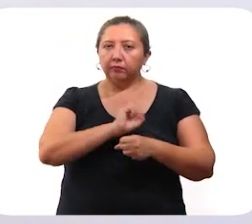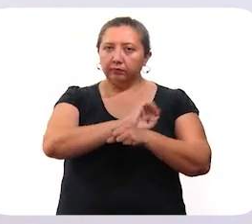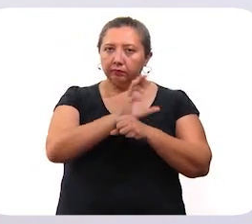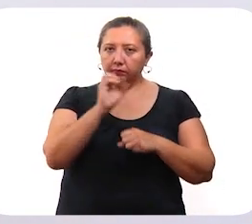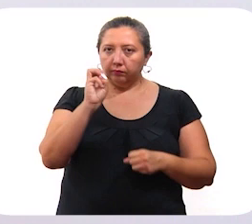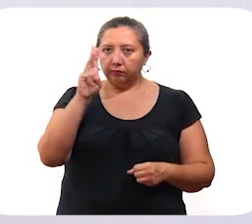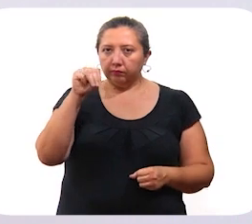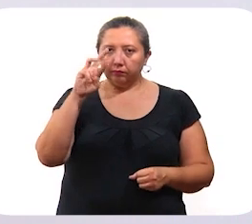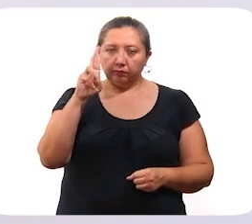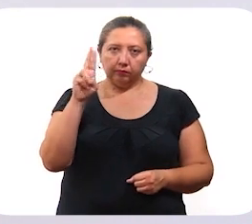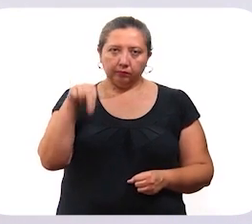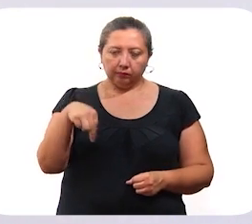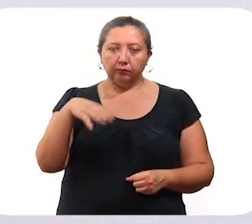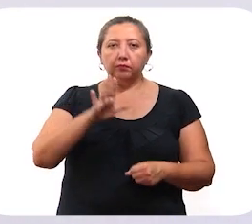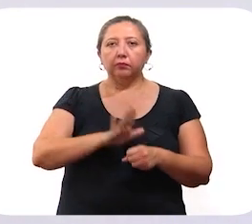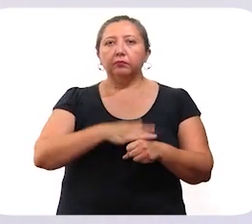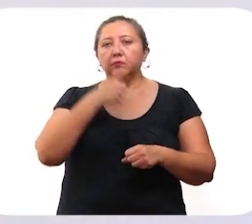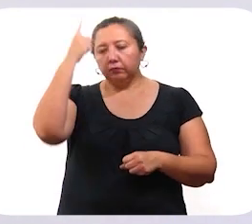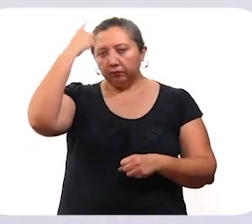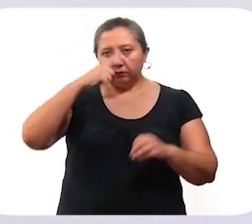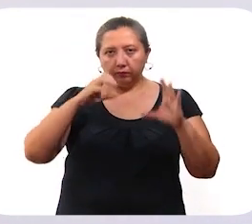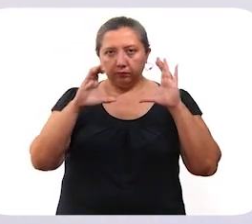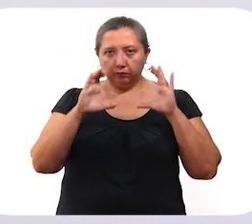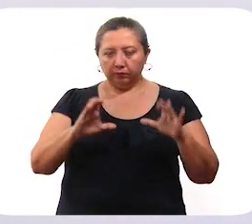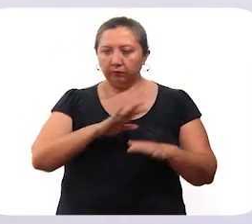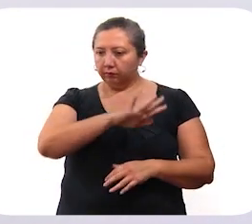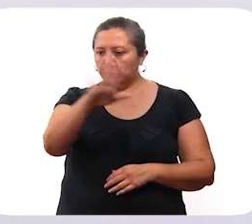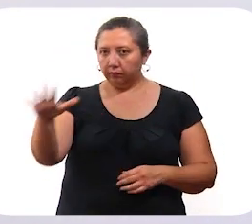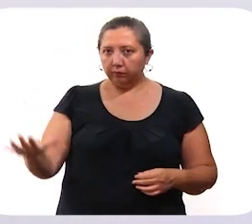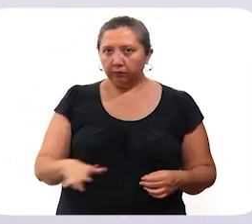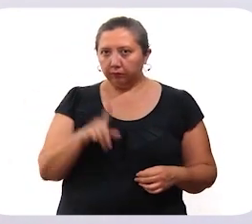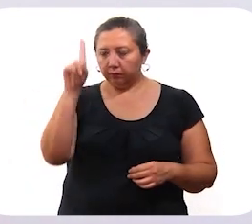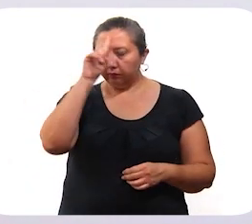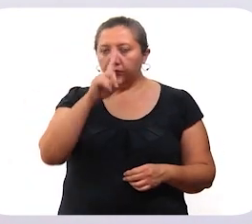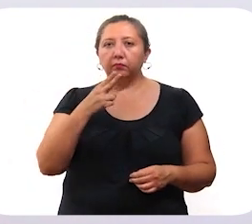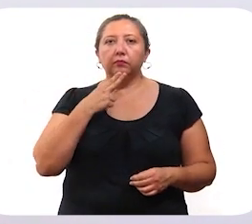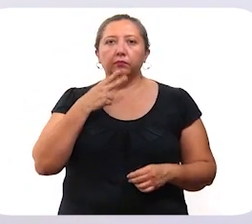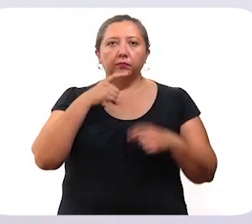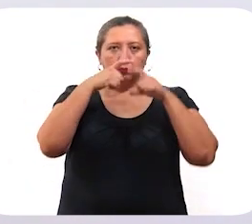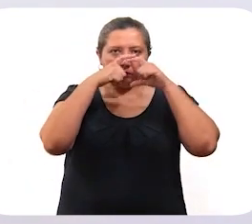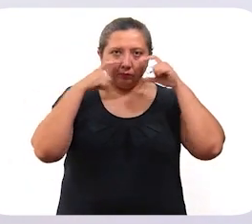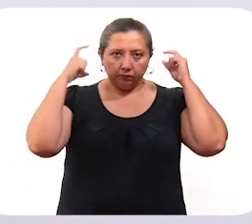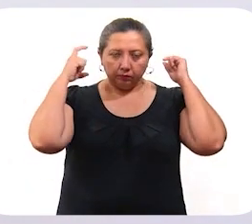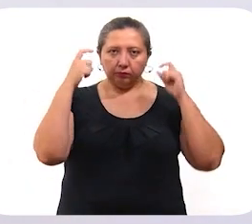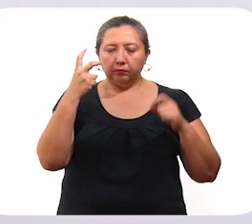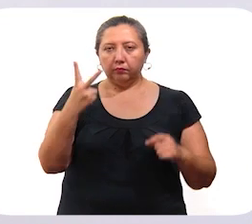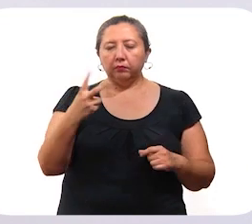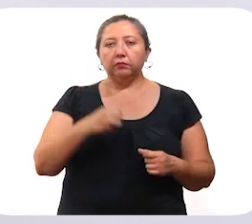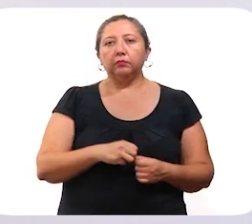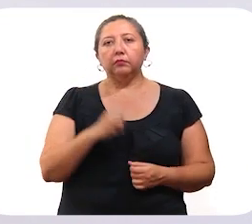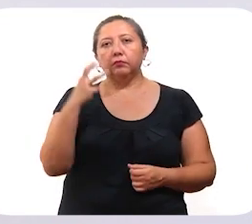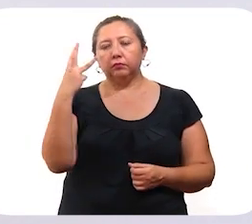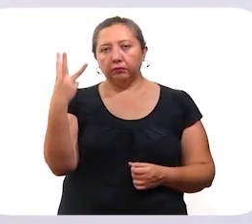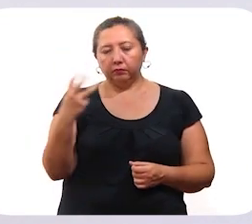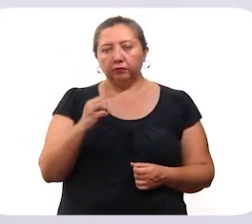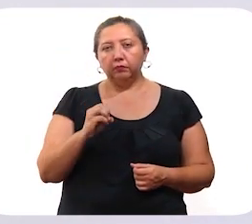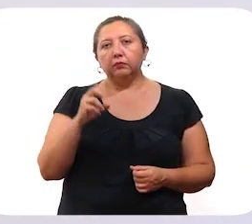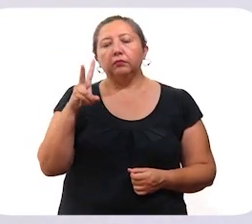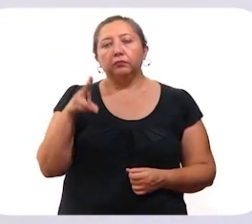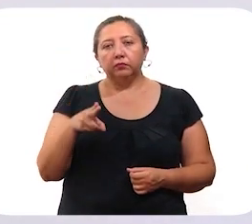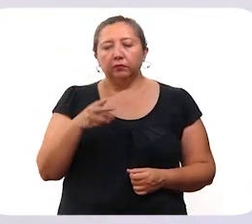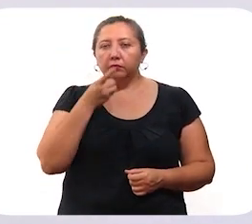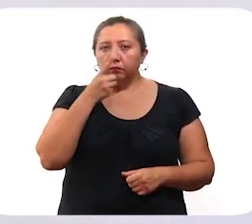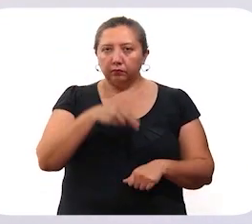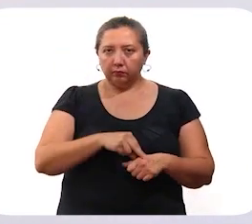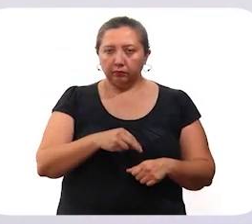contra la variante Omicron, por lo que para protegernos entre todos se sugiere el uso de cubrebocas de dos capas, tricapa o de